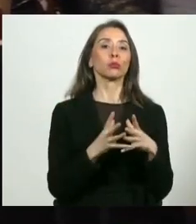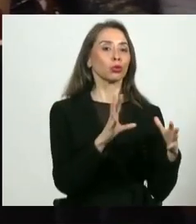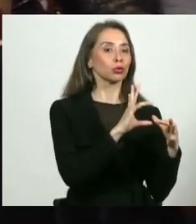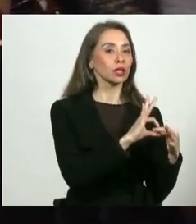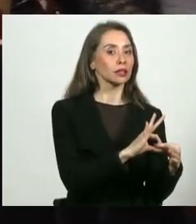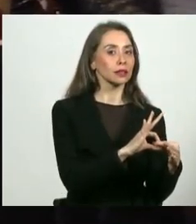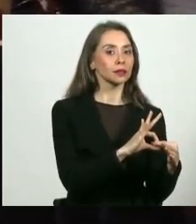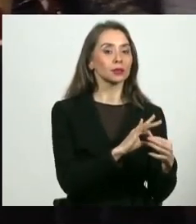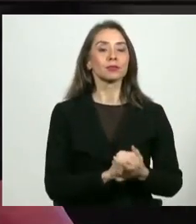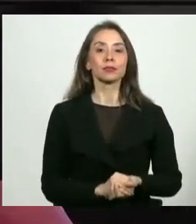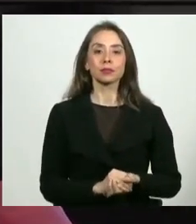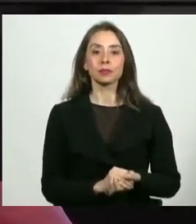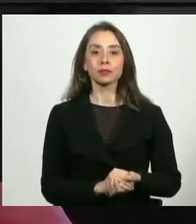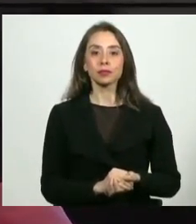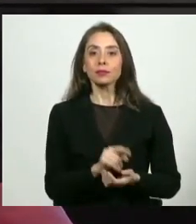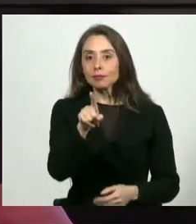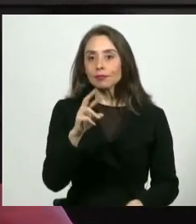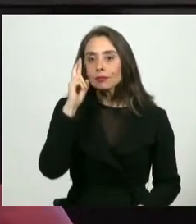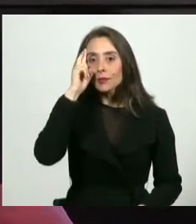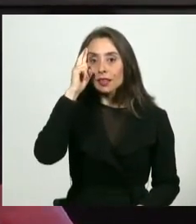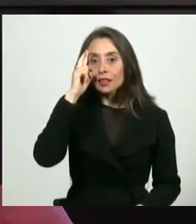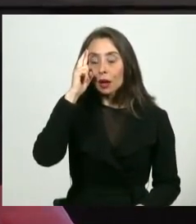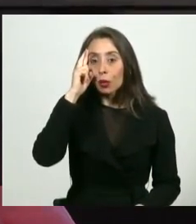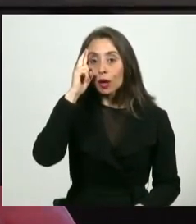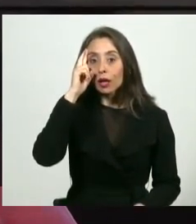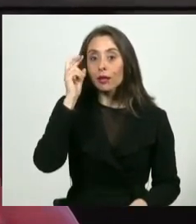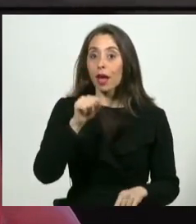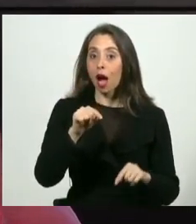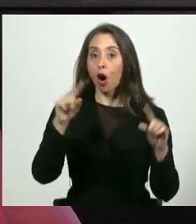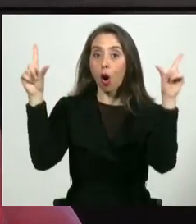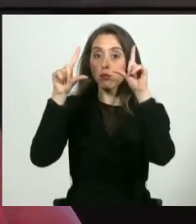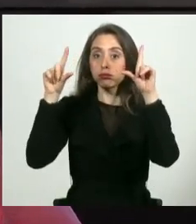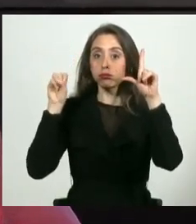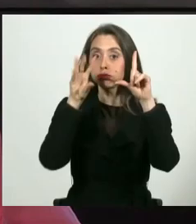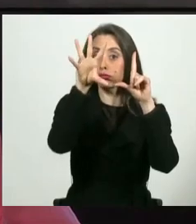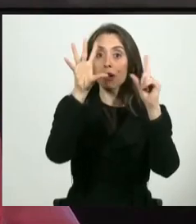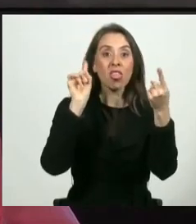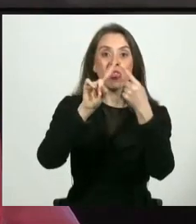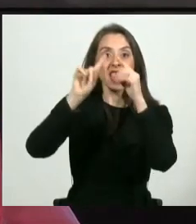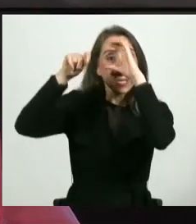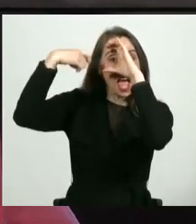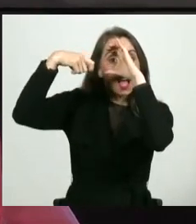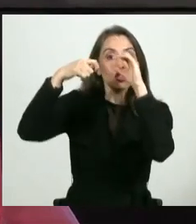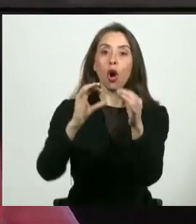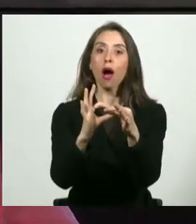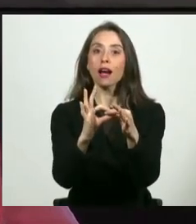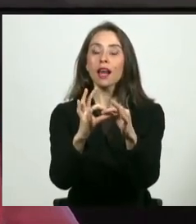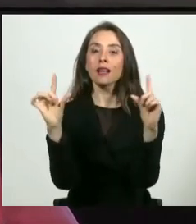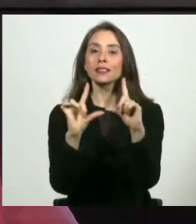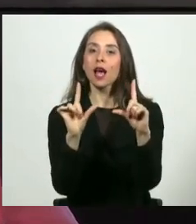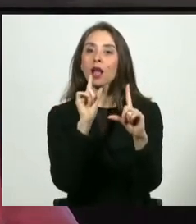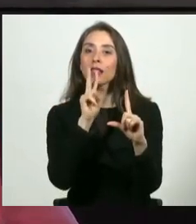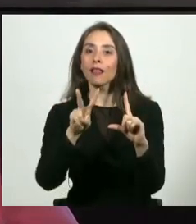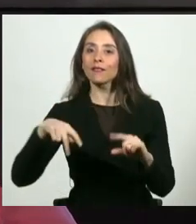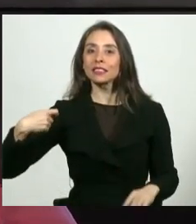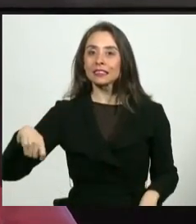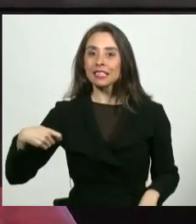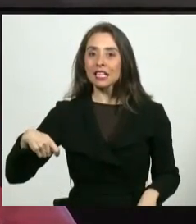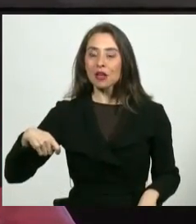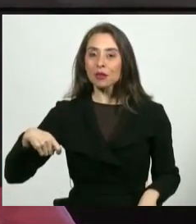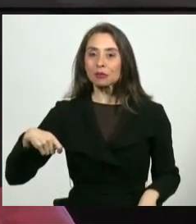gracias. Les recuerdo que estamos saliendo en directo gracias a la televisión del